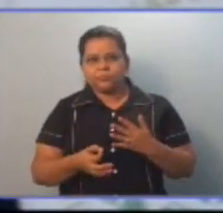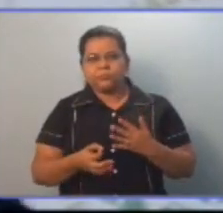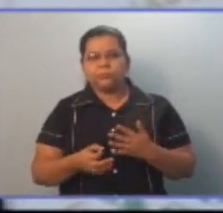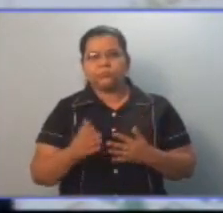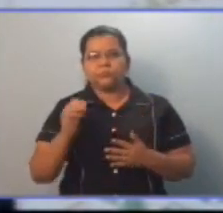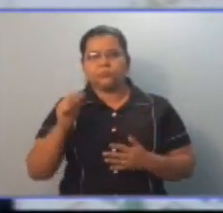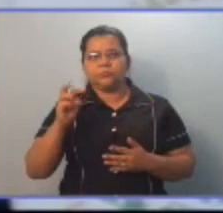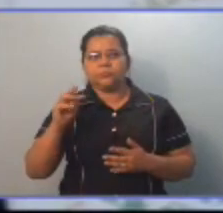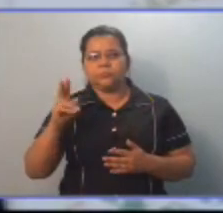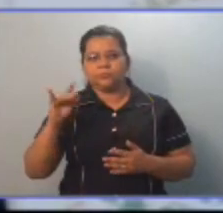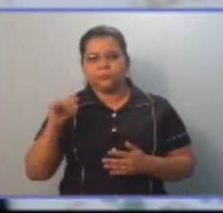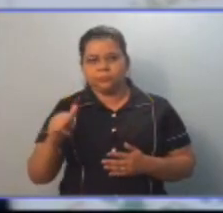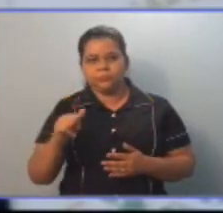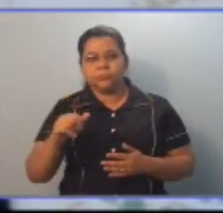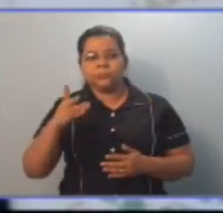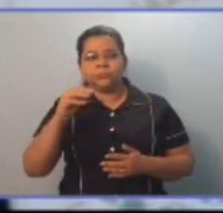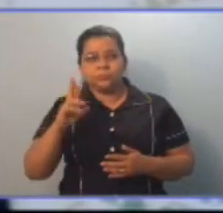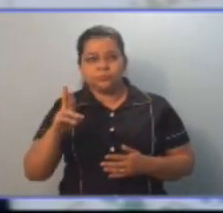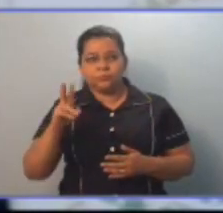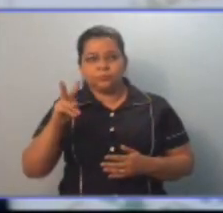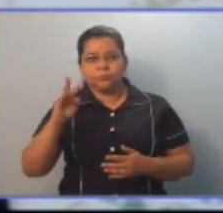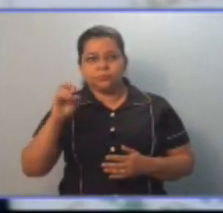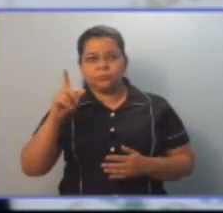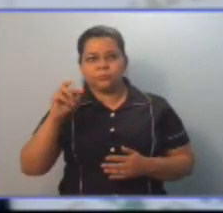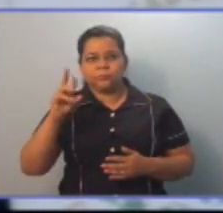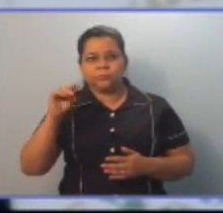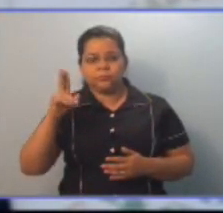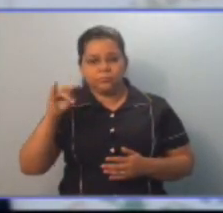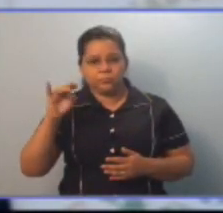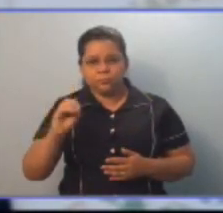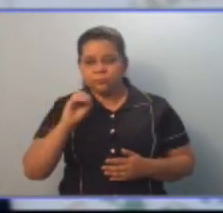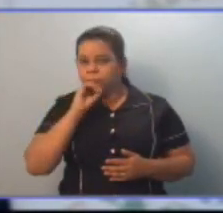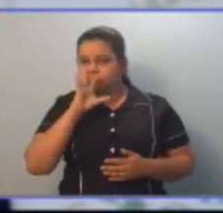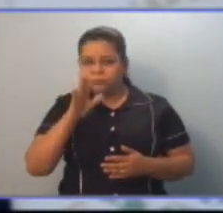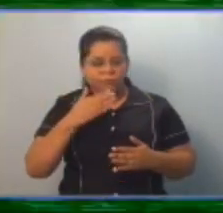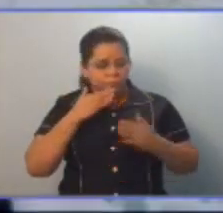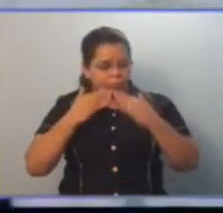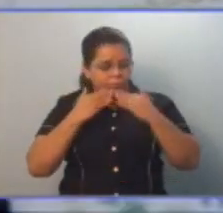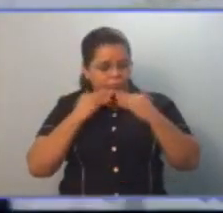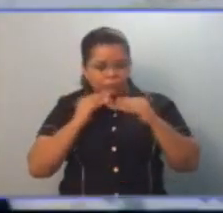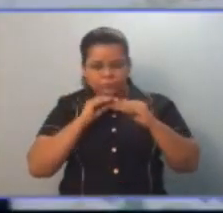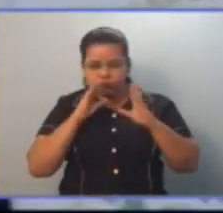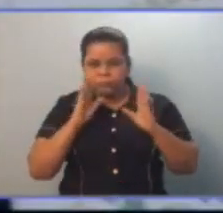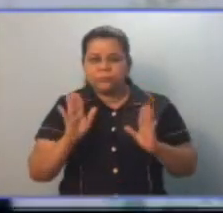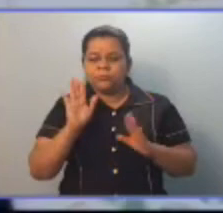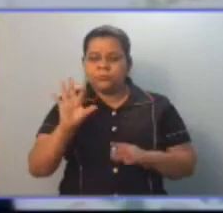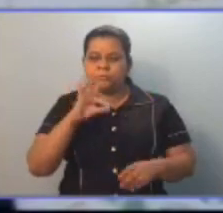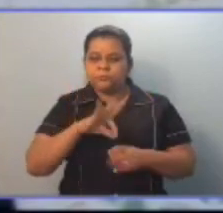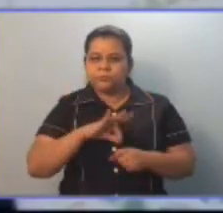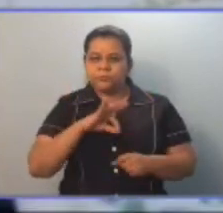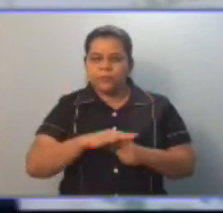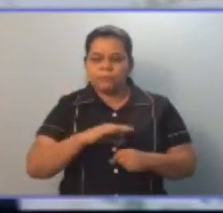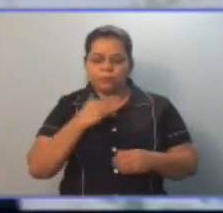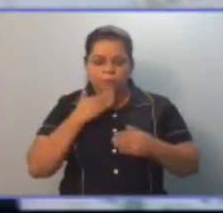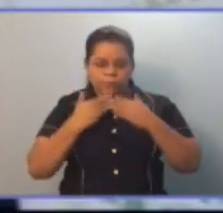amnistía, el doctor Belarmino Jaimes fundamentó y en debida forma su voto, lo